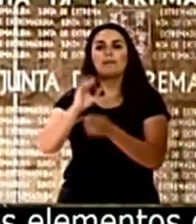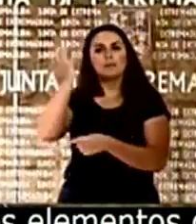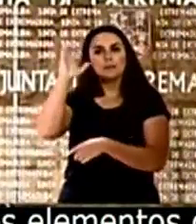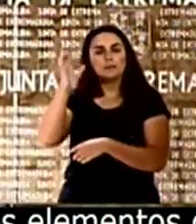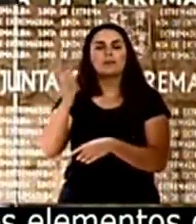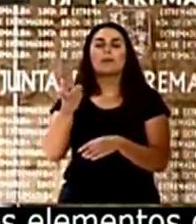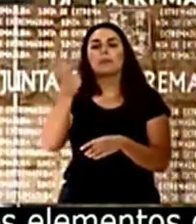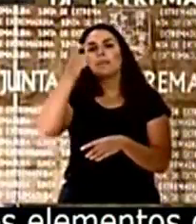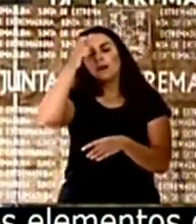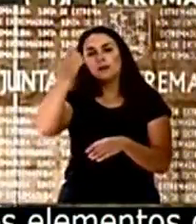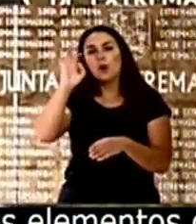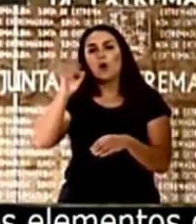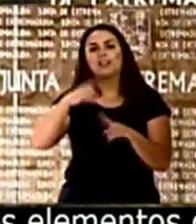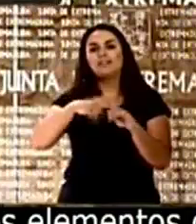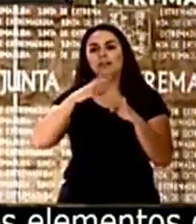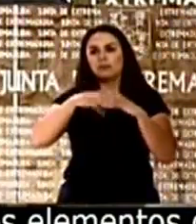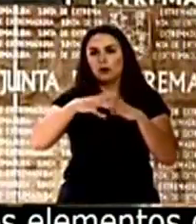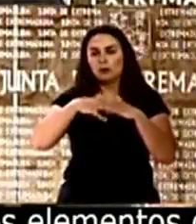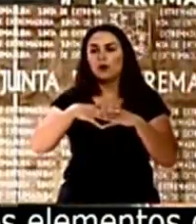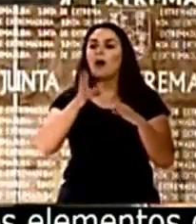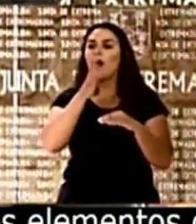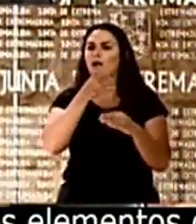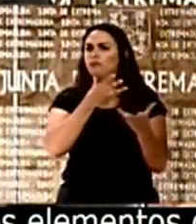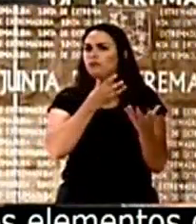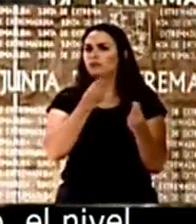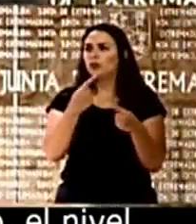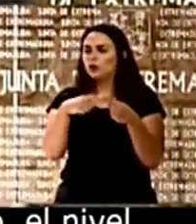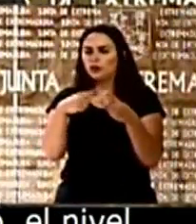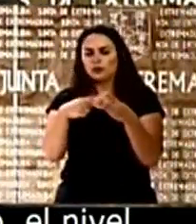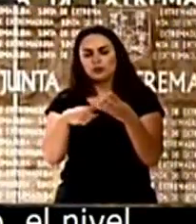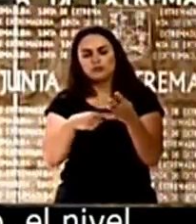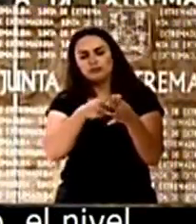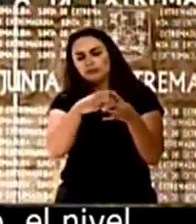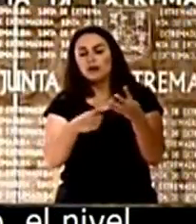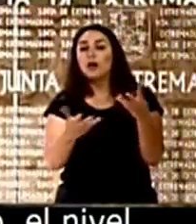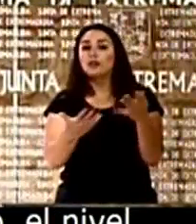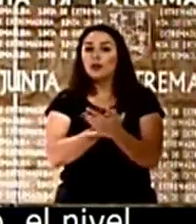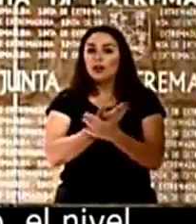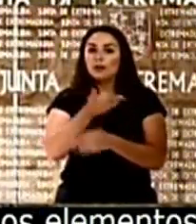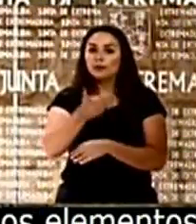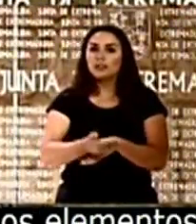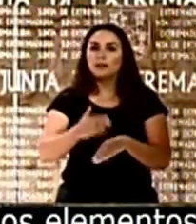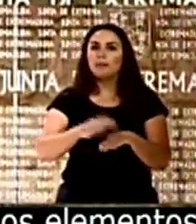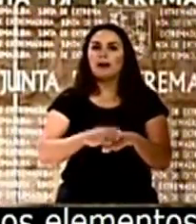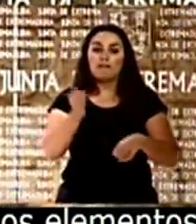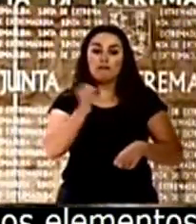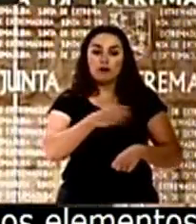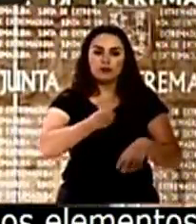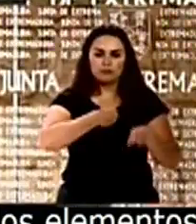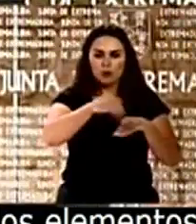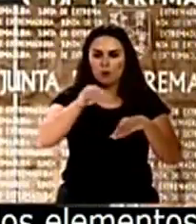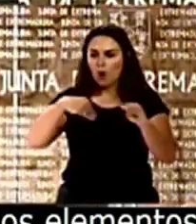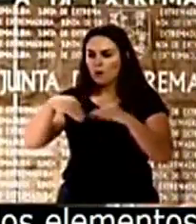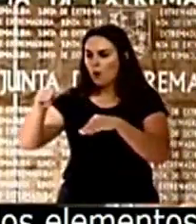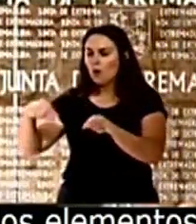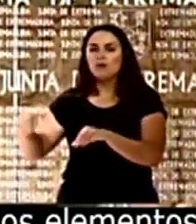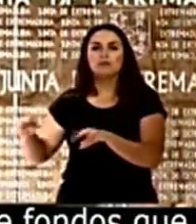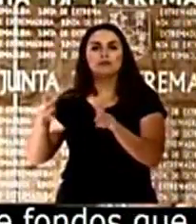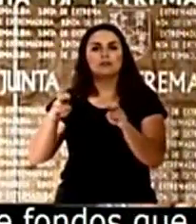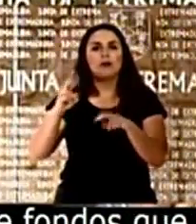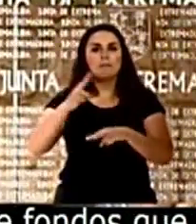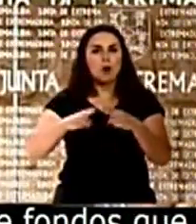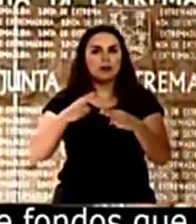población o nivel de infraestructura, los elementos que se tengan a considerar para la distribución de fondos que tienen que ver con la política de cohesión,